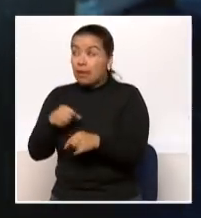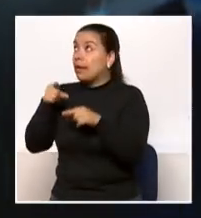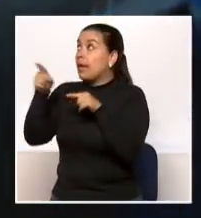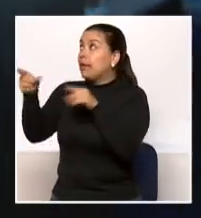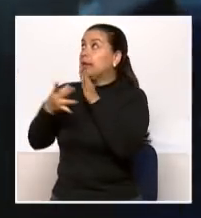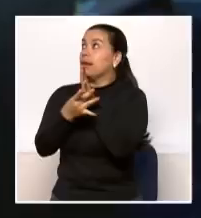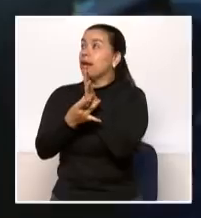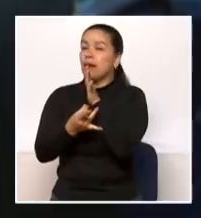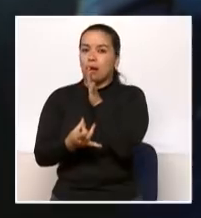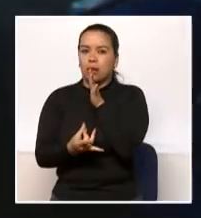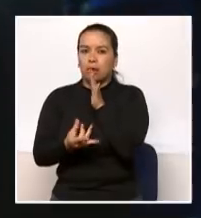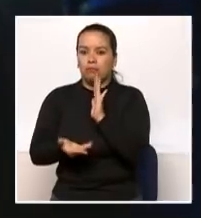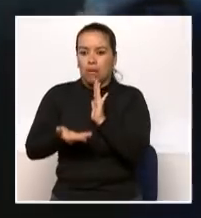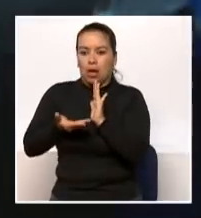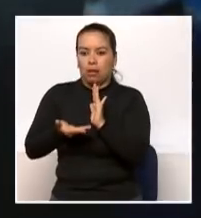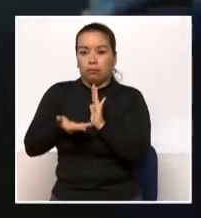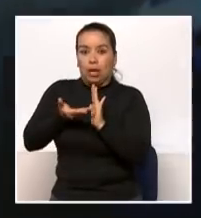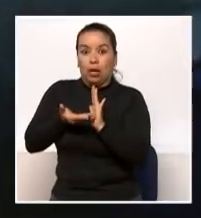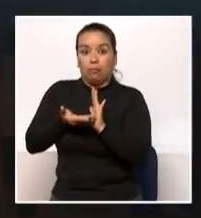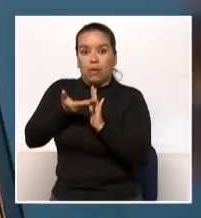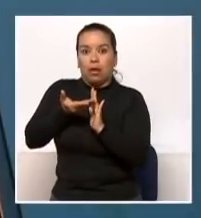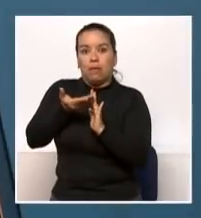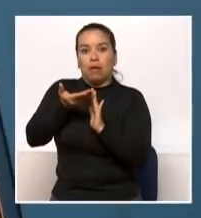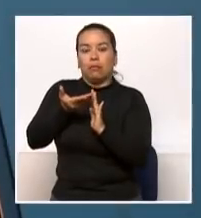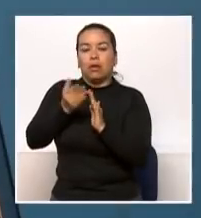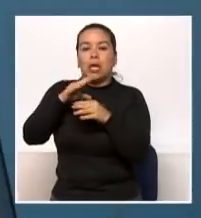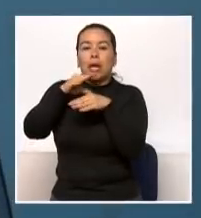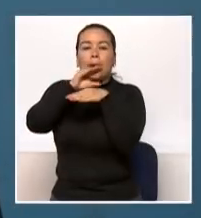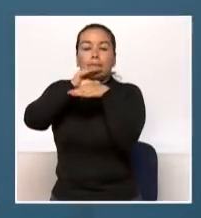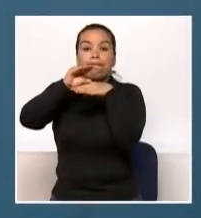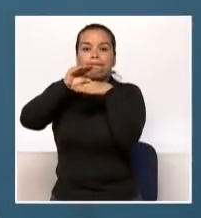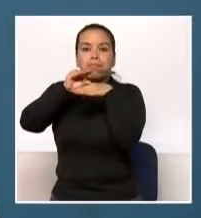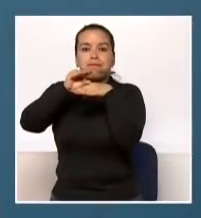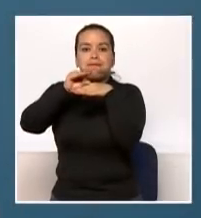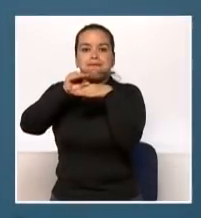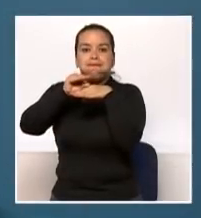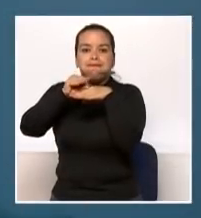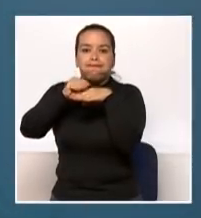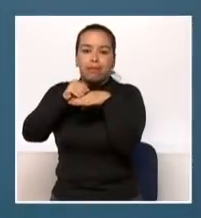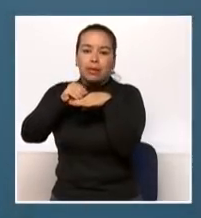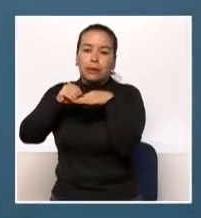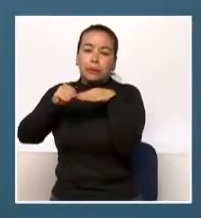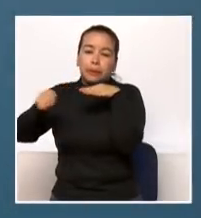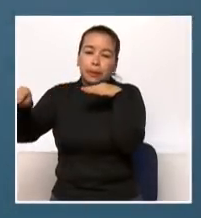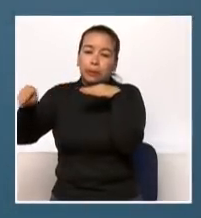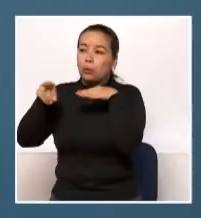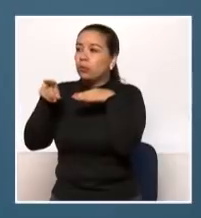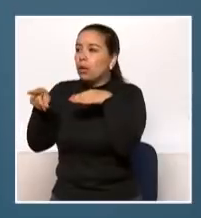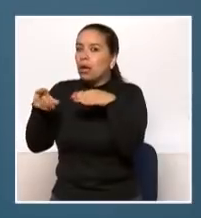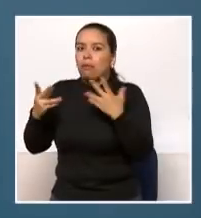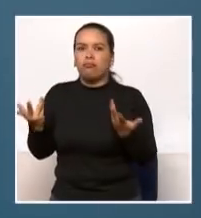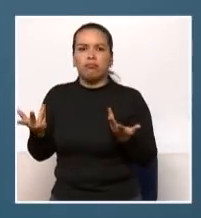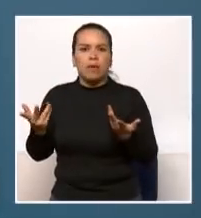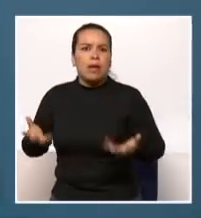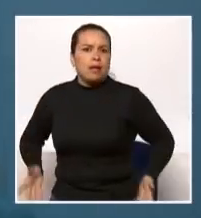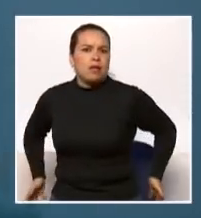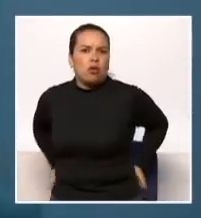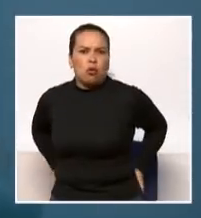va aumentando la grasa y va disminuyendo la corteza, que es lo que funciona del riñón. Entonces usted no se gana tener un riñón de un